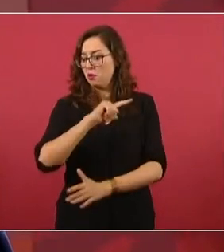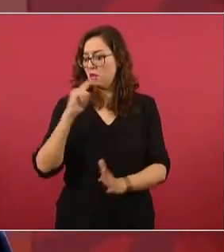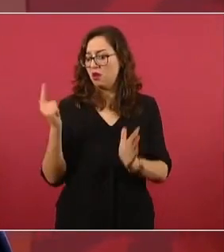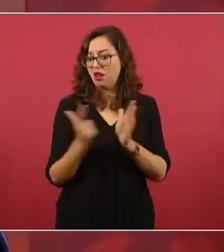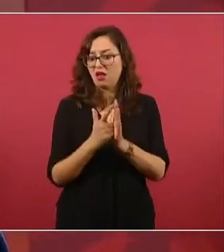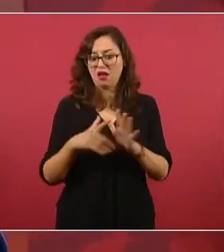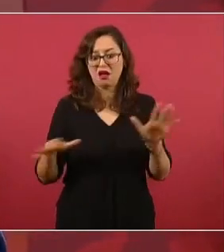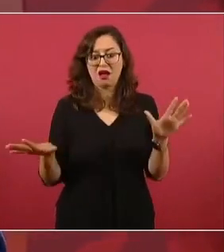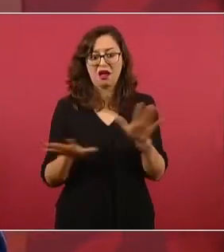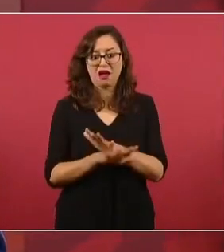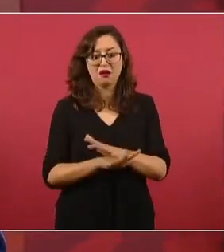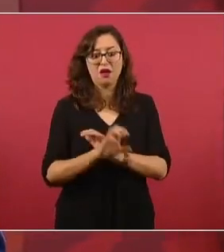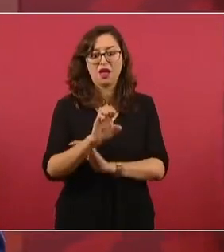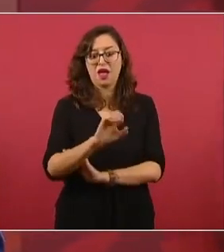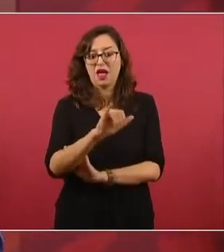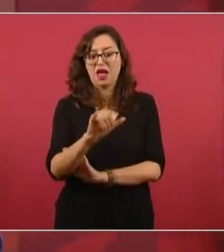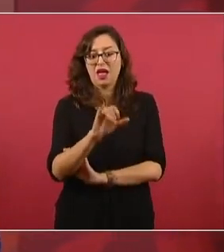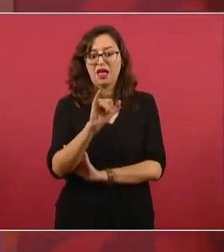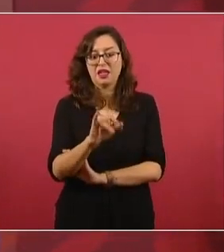Hay ejidatarios